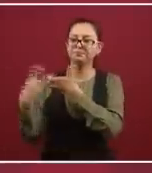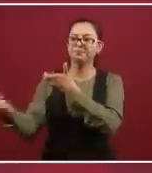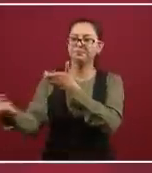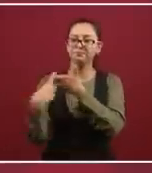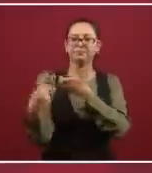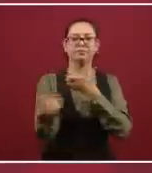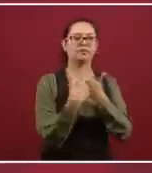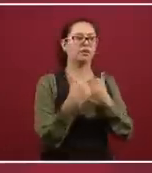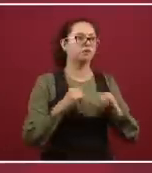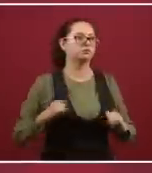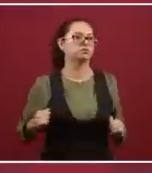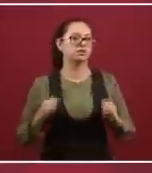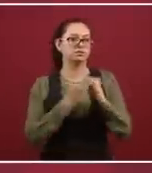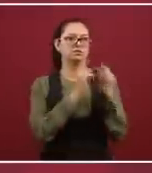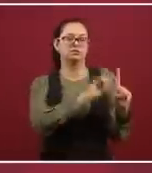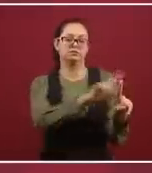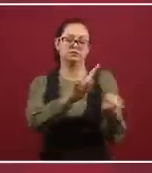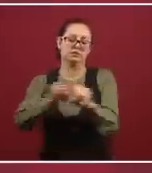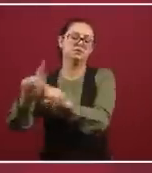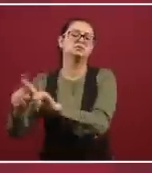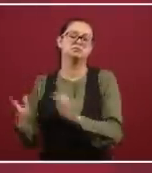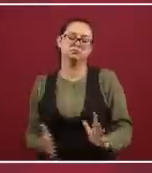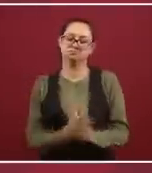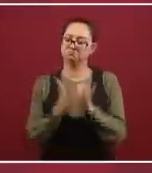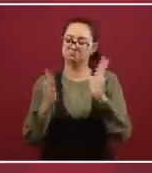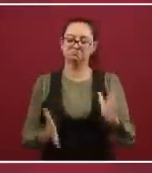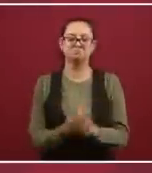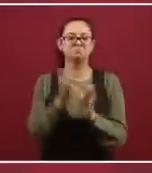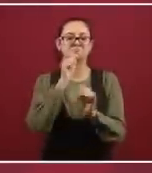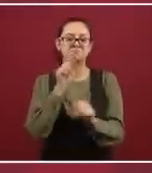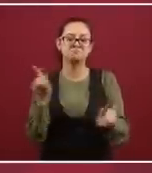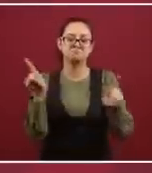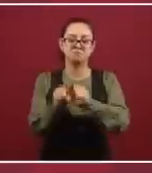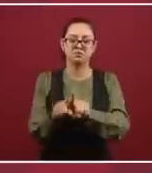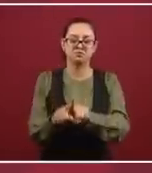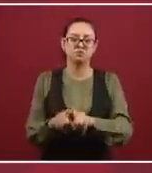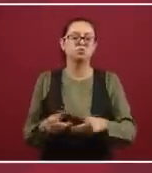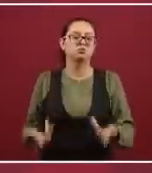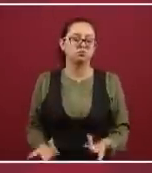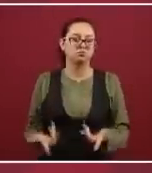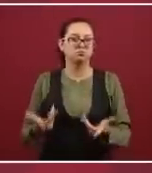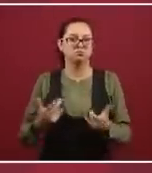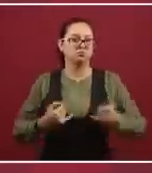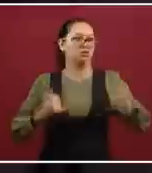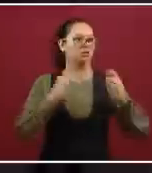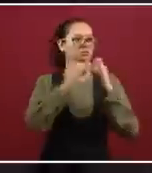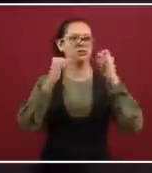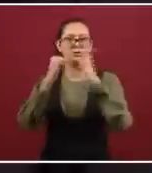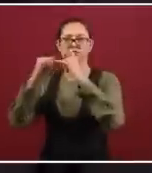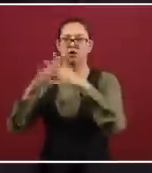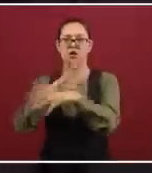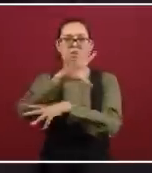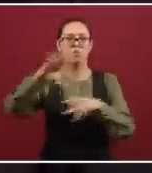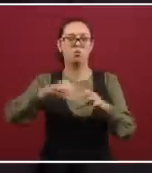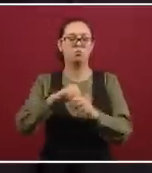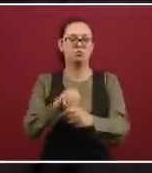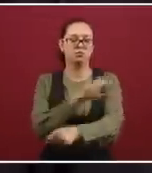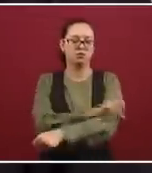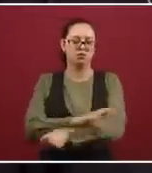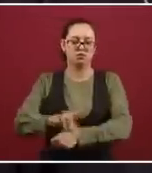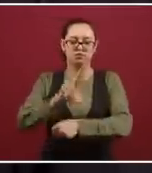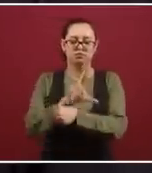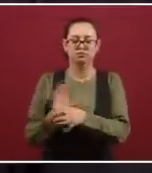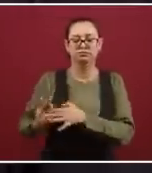dependencias del gobierno federal. Muchas otras, porque es un trabajo coordinado, pero muy